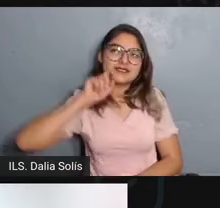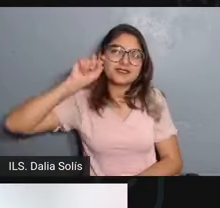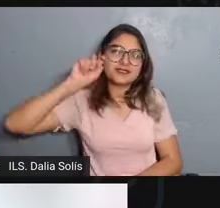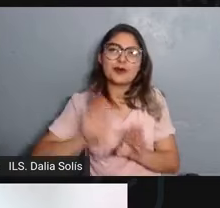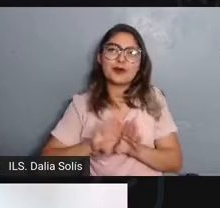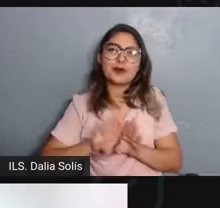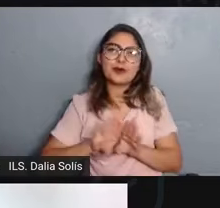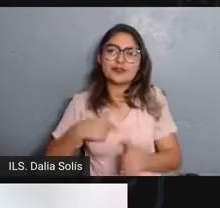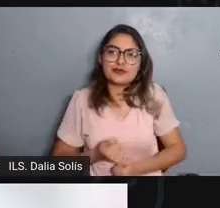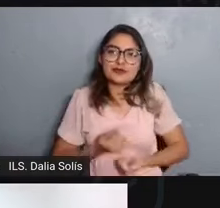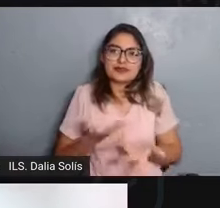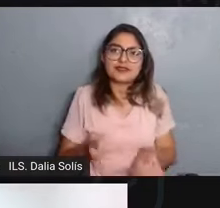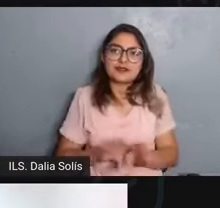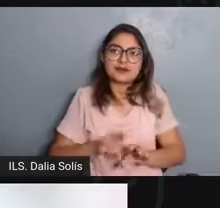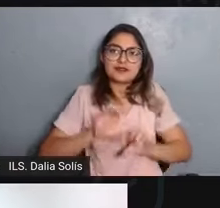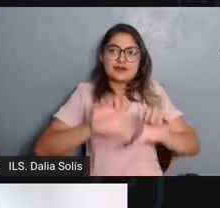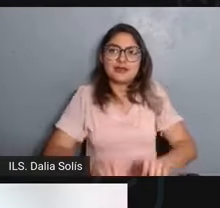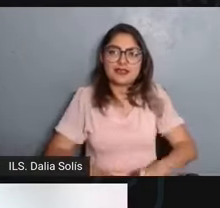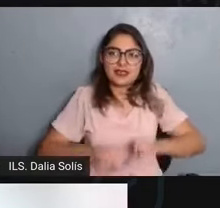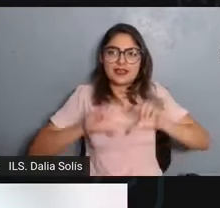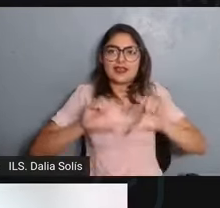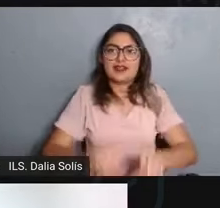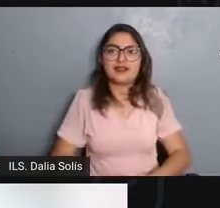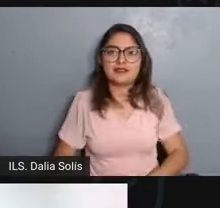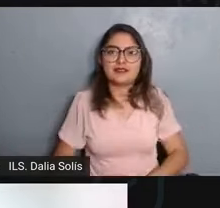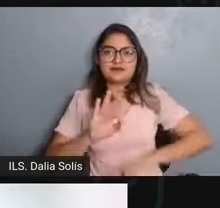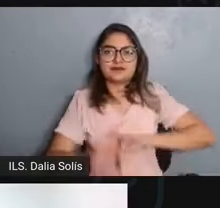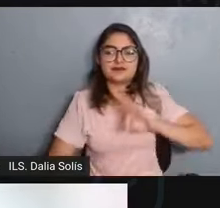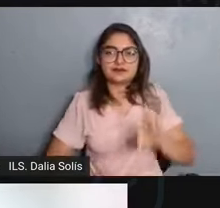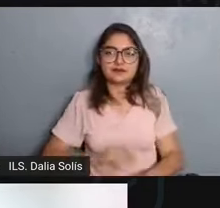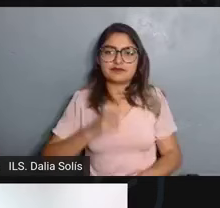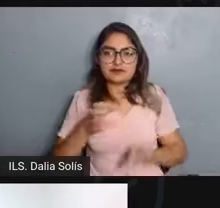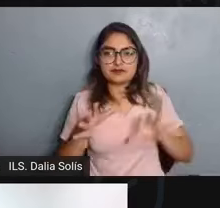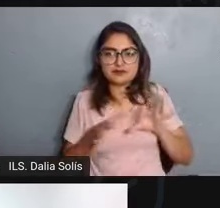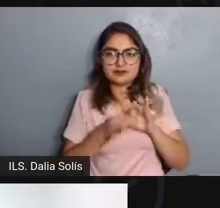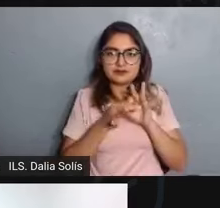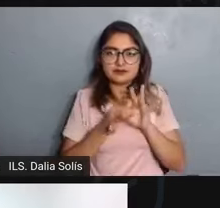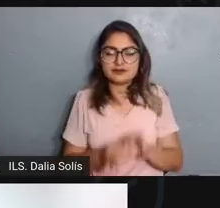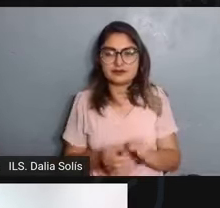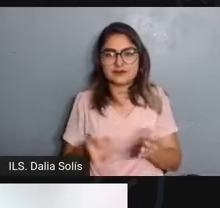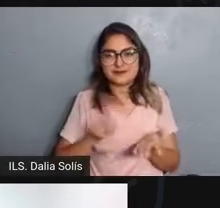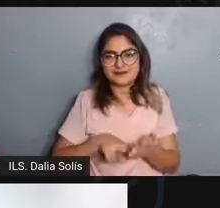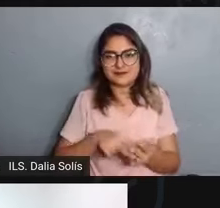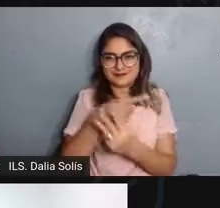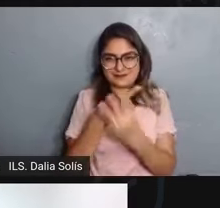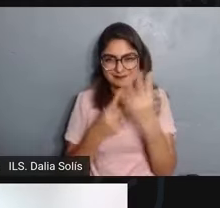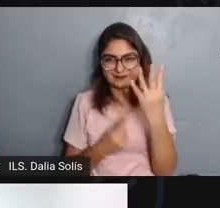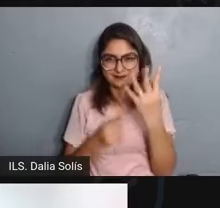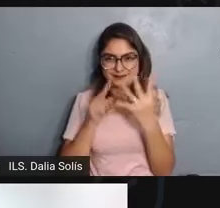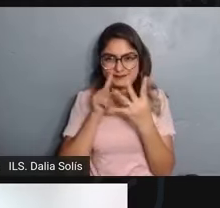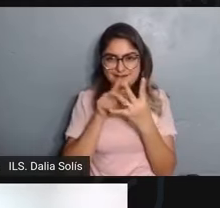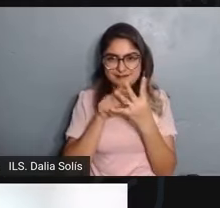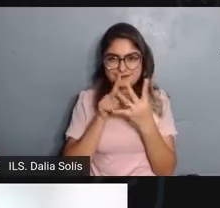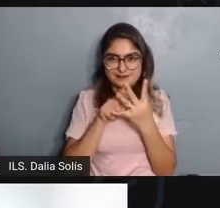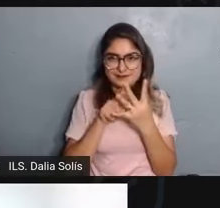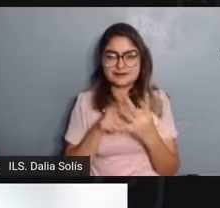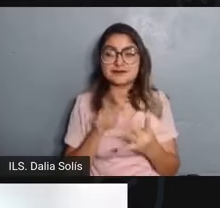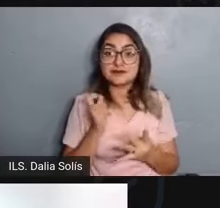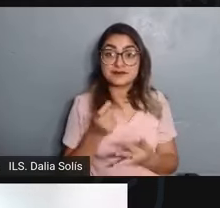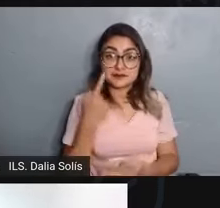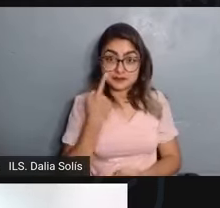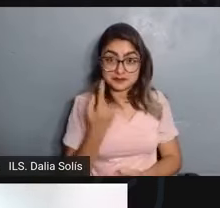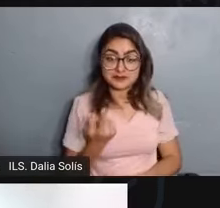sexualidad, ¿no? Entonces, si se fijan, es más amplio que nada más hablar de relaciones sexuales en la vejez. El